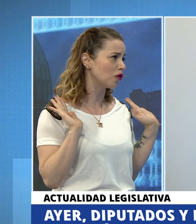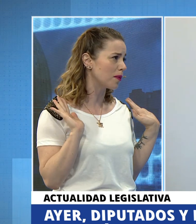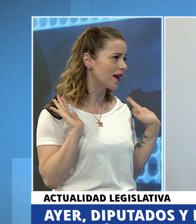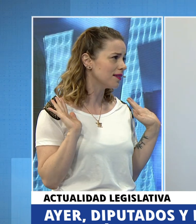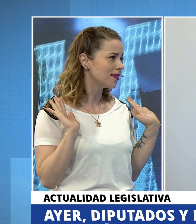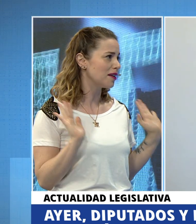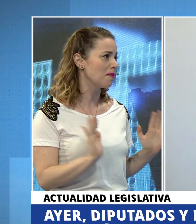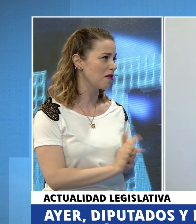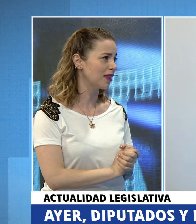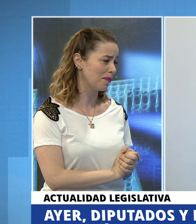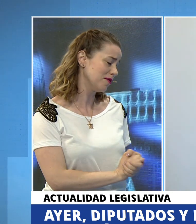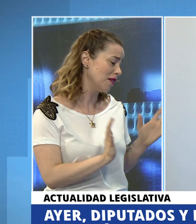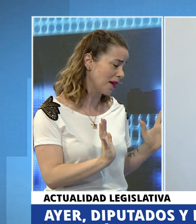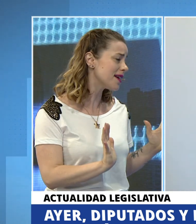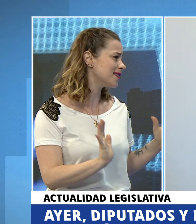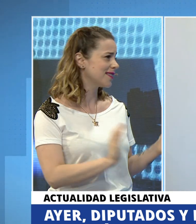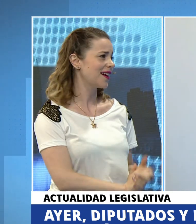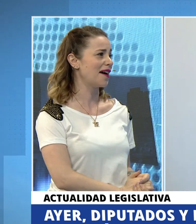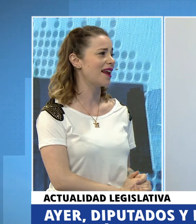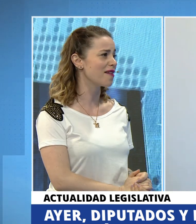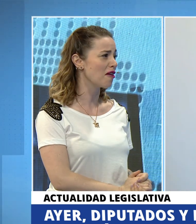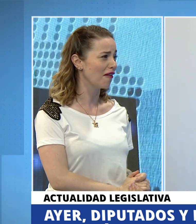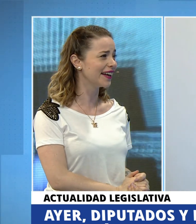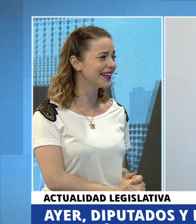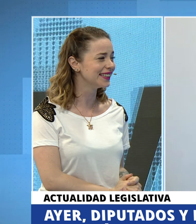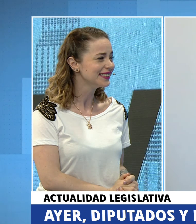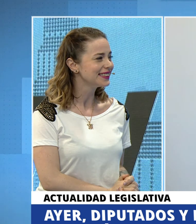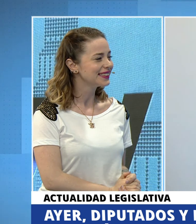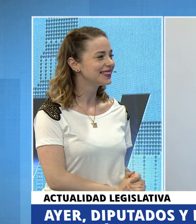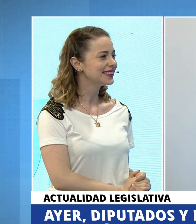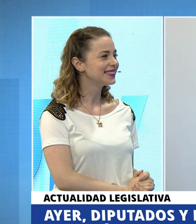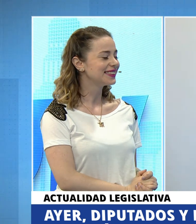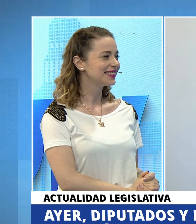está todo bien y no me contás, pero si lo sabés, aclaránoslo.